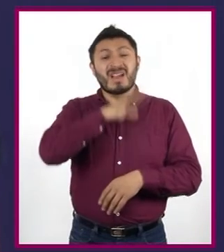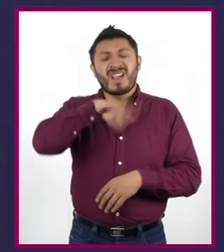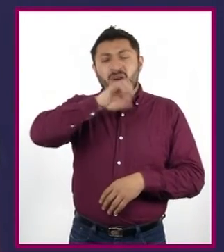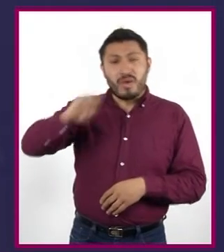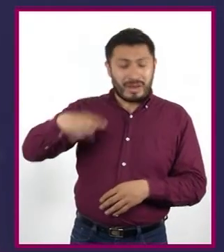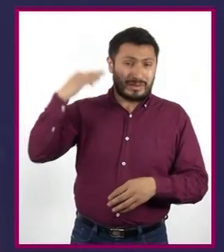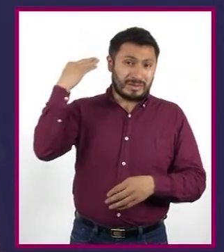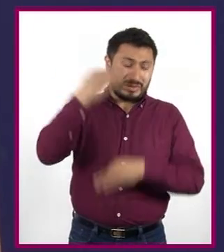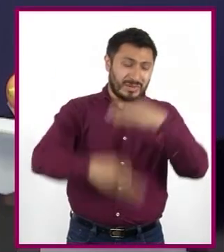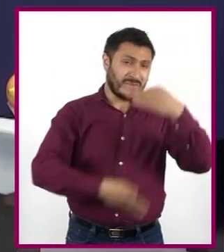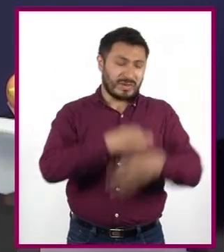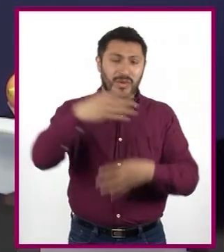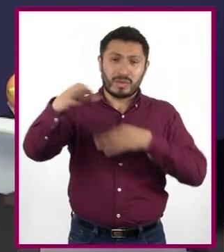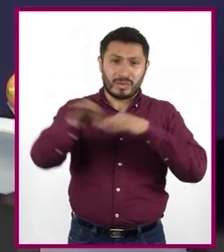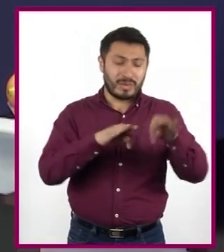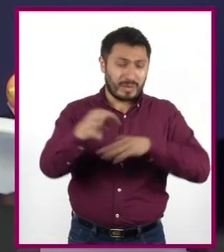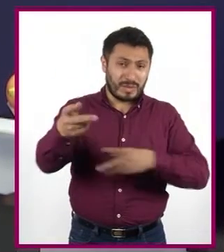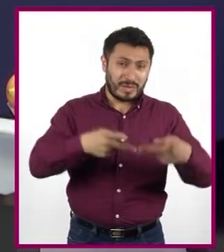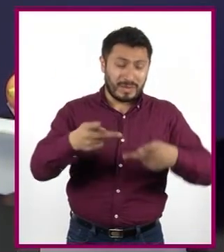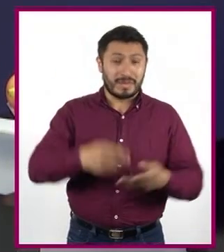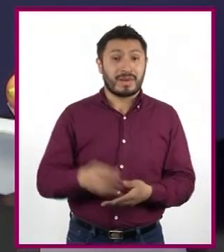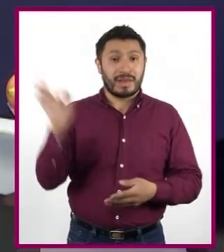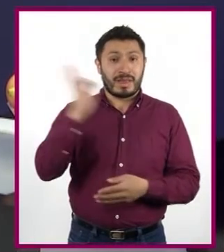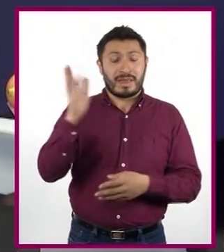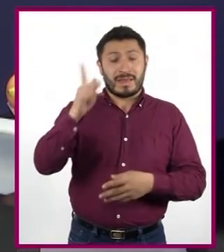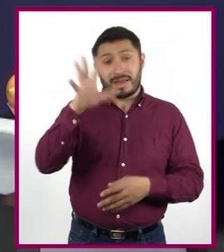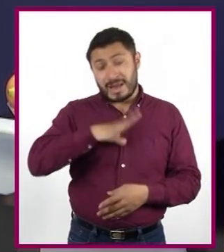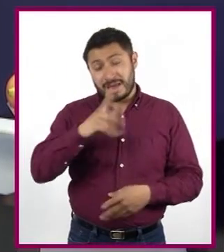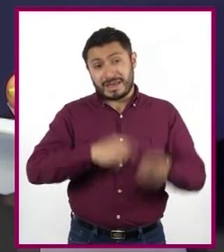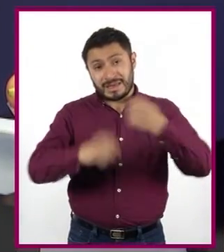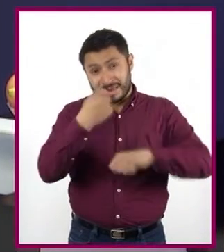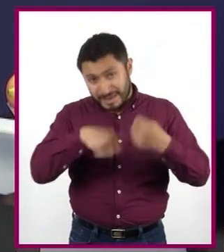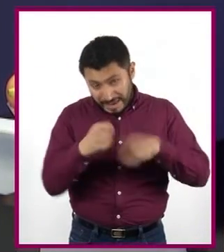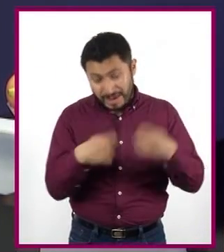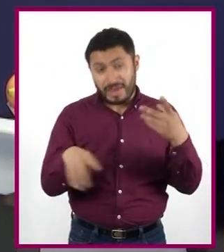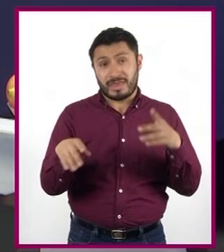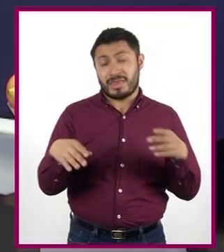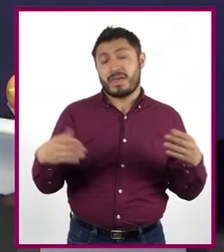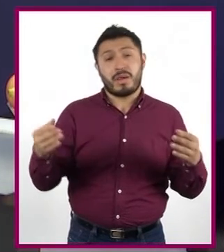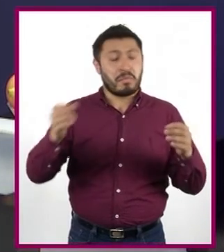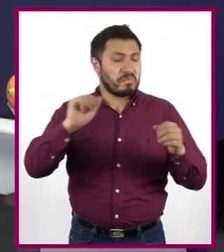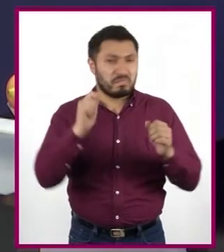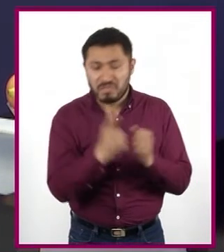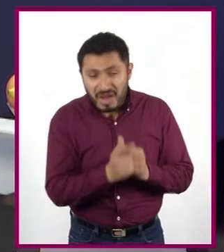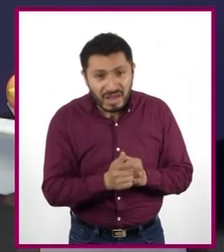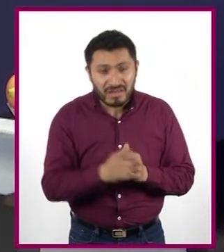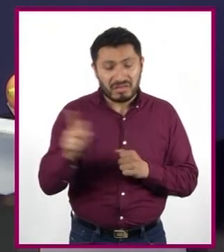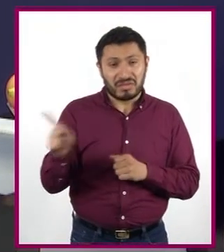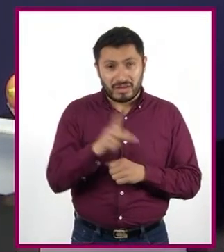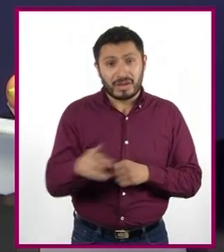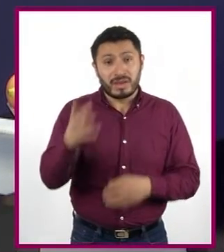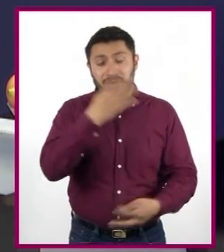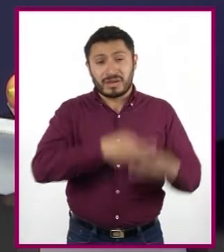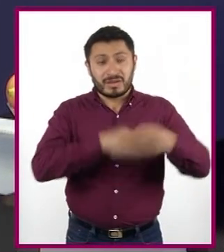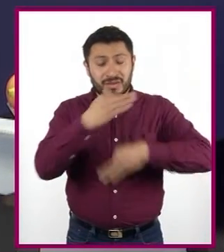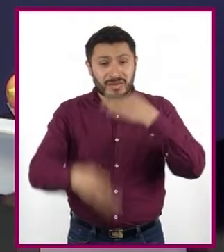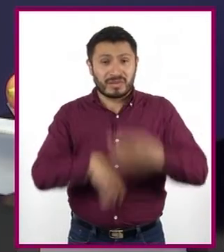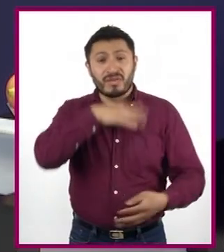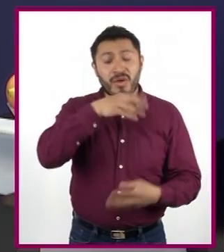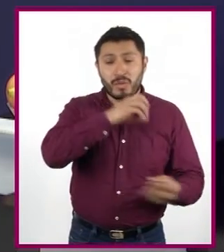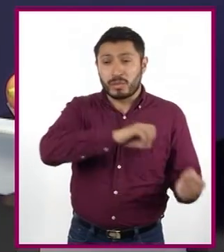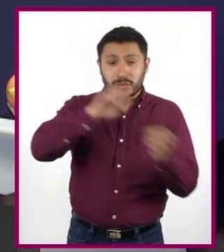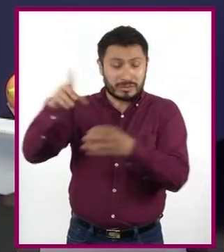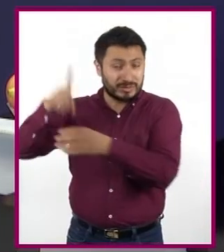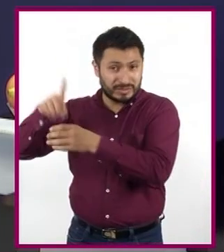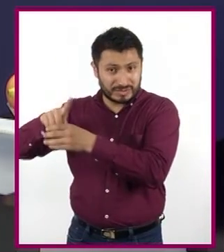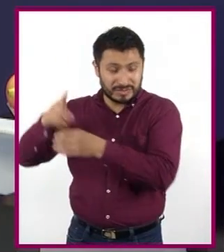todo su proceso. Si tienen una tienda, bodega o almacén, tomen todos los comestibles sobrantes en buen estado y